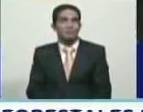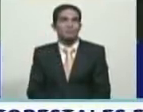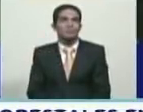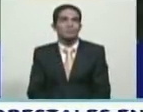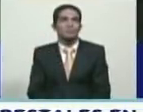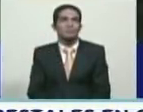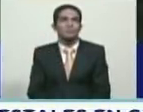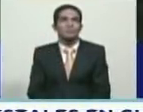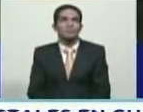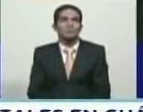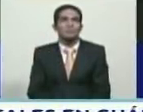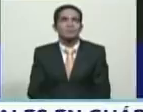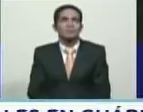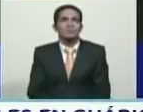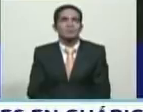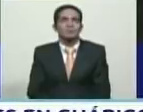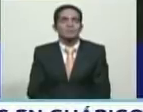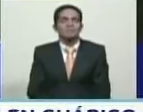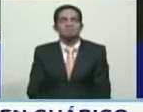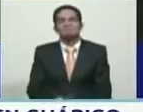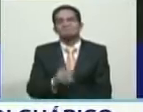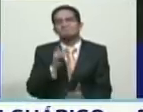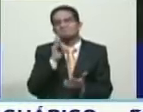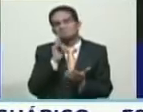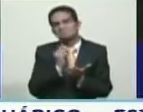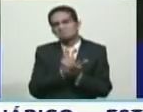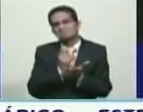recall. Quizás recuerden